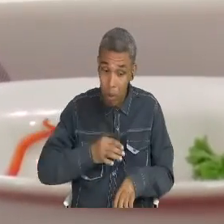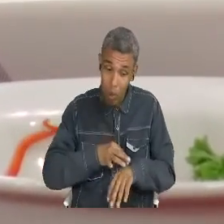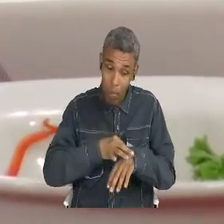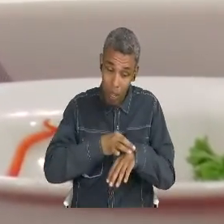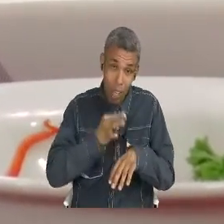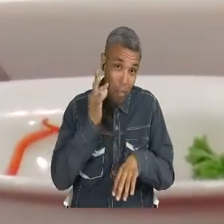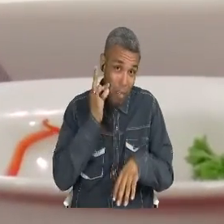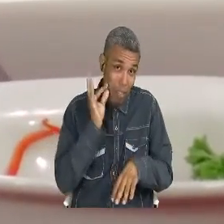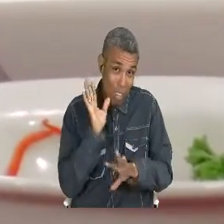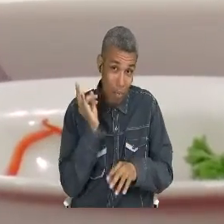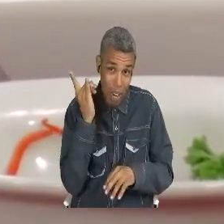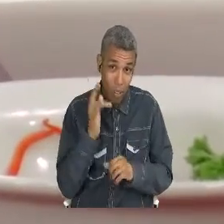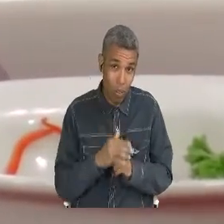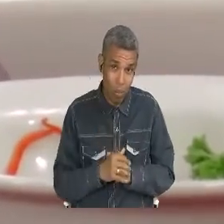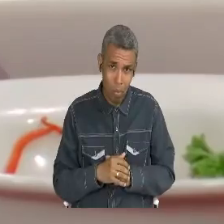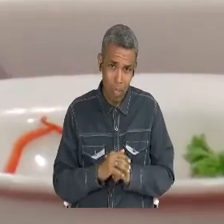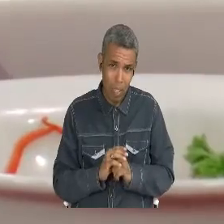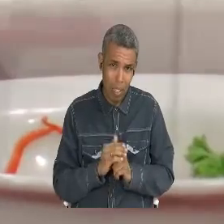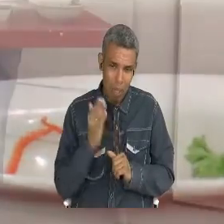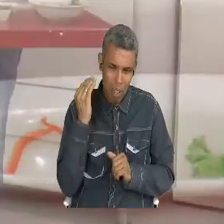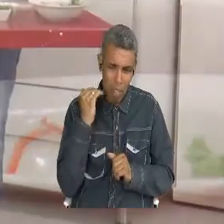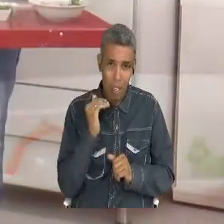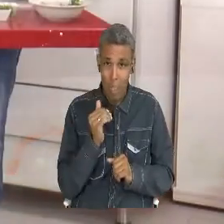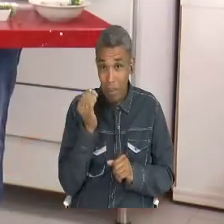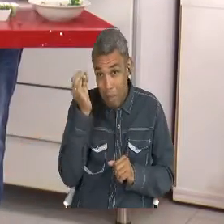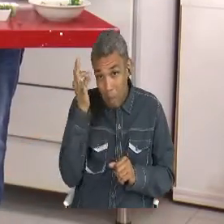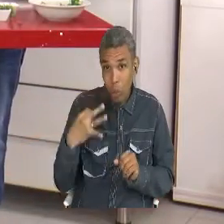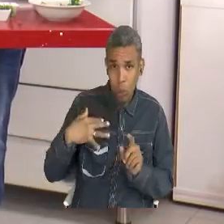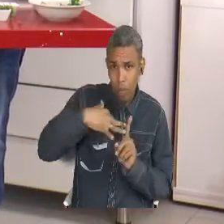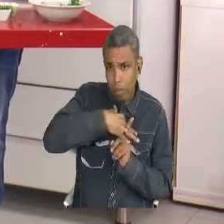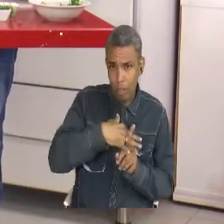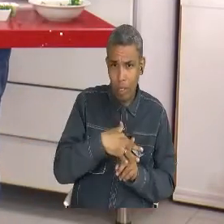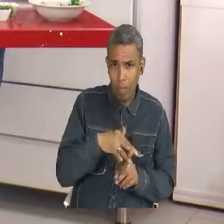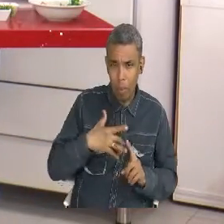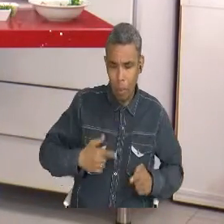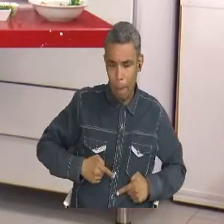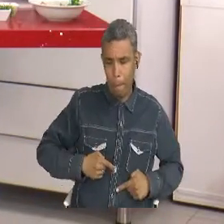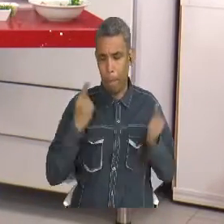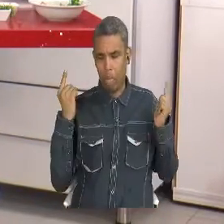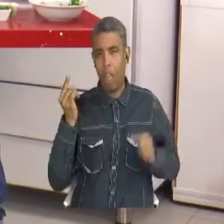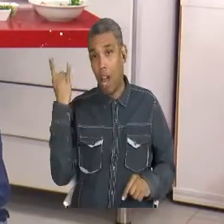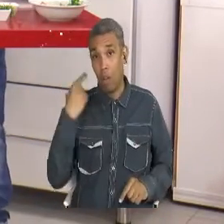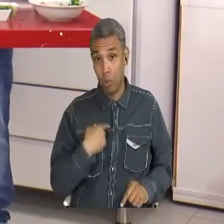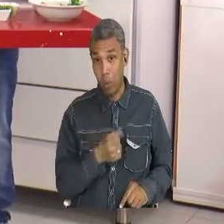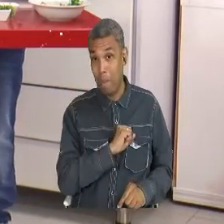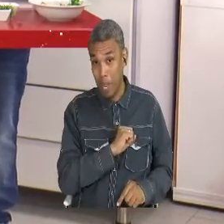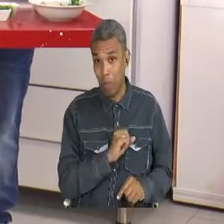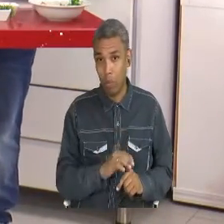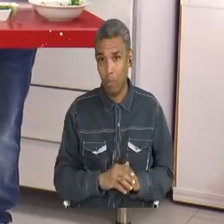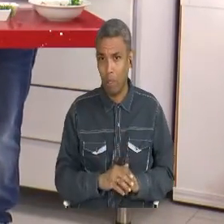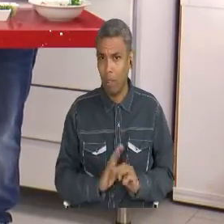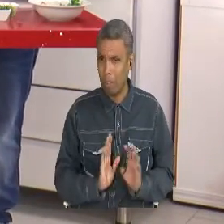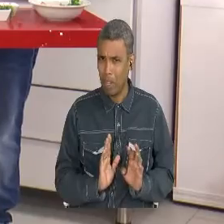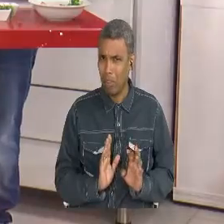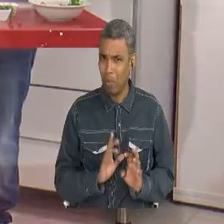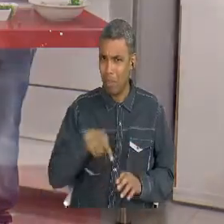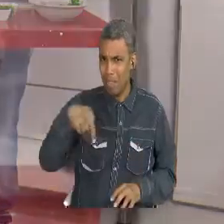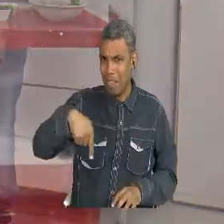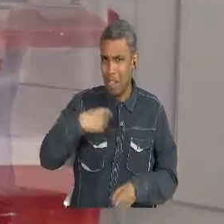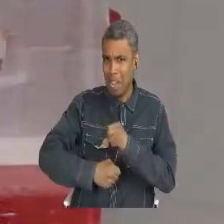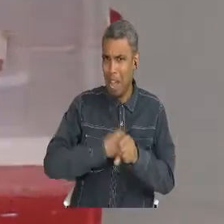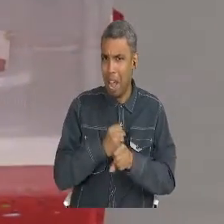en A Pedir de Boca me arriesgué a probar uno la vez pasada que trajeron, no sé si fuiste tú el que lo trajo, fue Wilson. El primer día, yo creo, que hicimos un ceviche mixto. Y